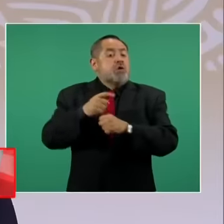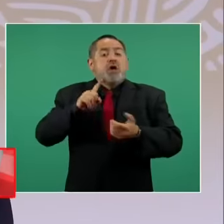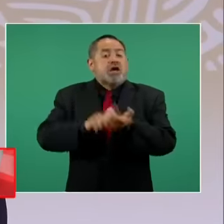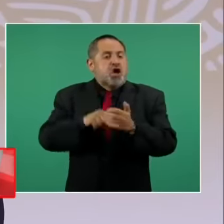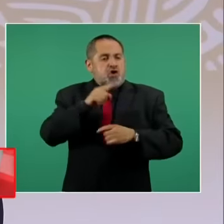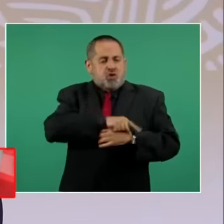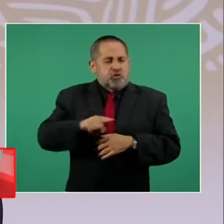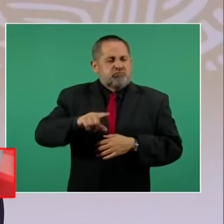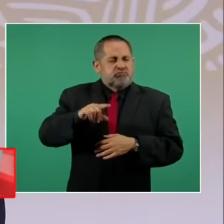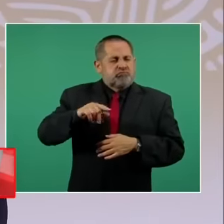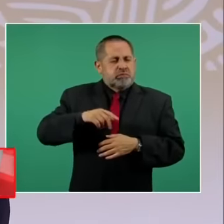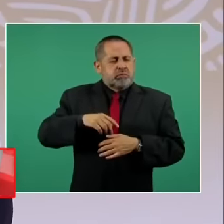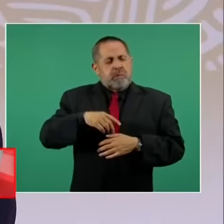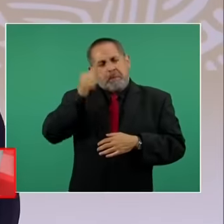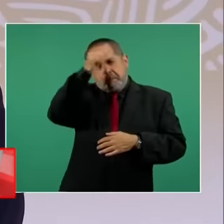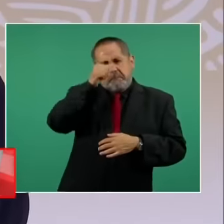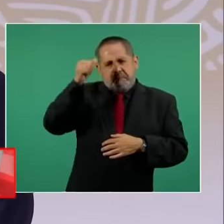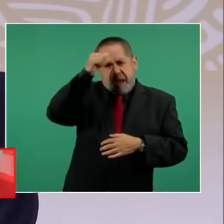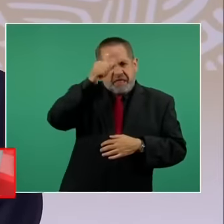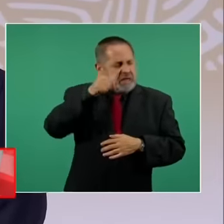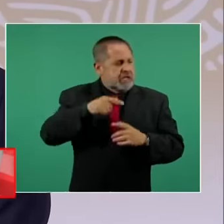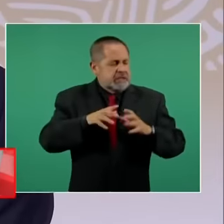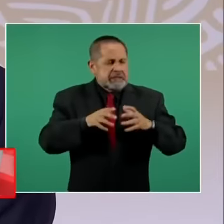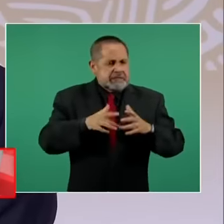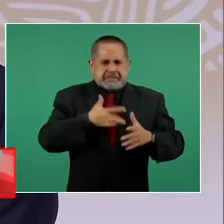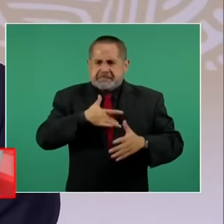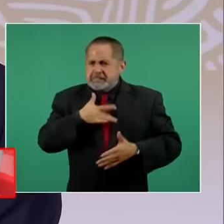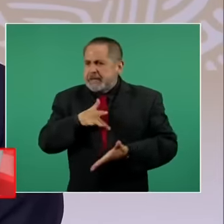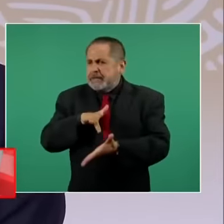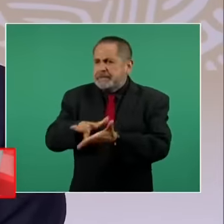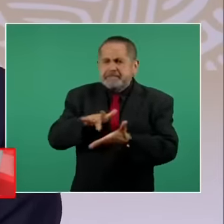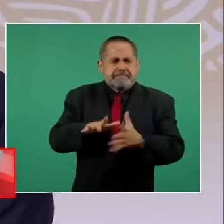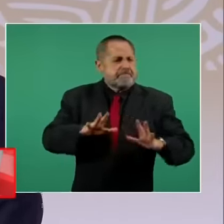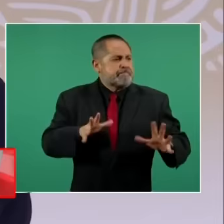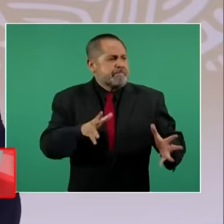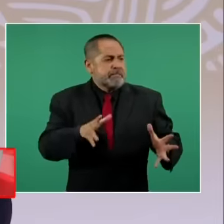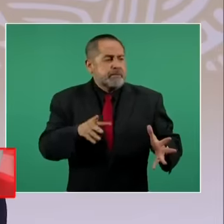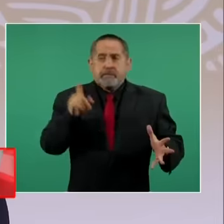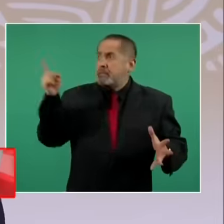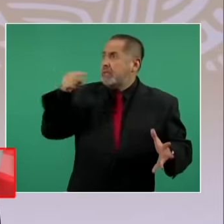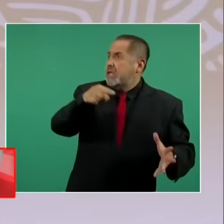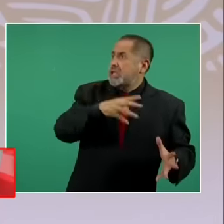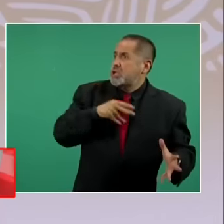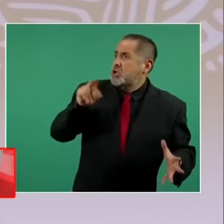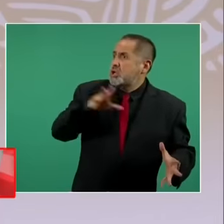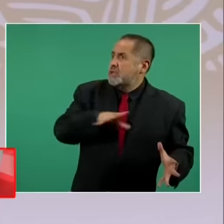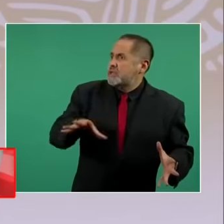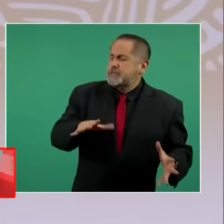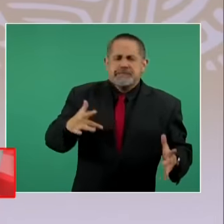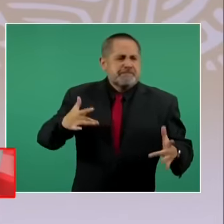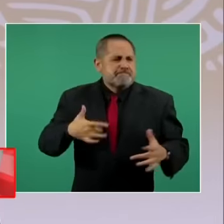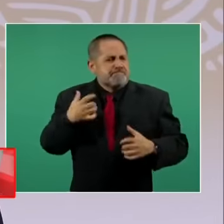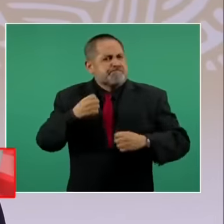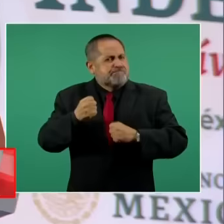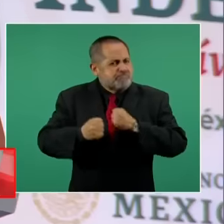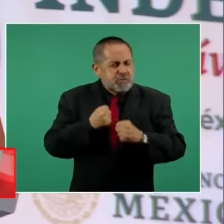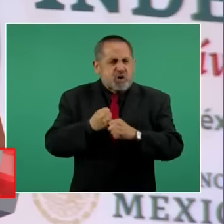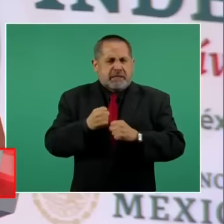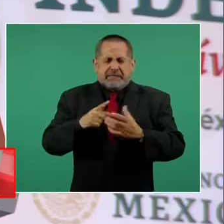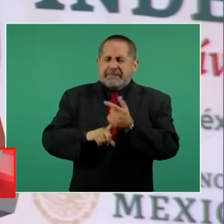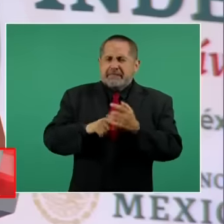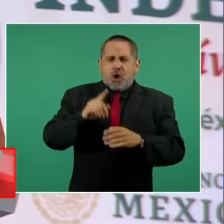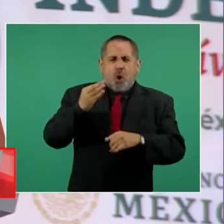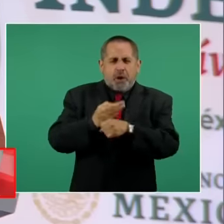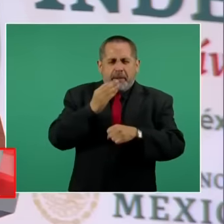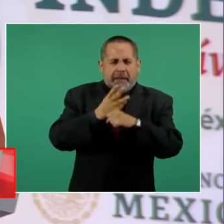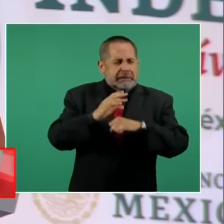citó su aldea a guerra contra los padres que negaban la vida de alma a sus propios hijos. Era la hora del sol, cuando clareaban